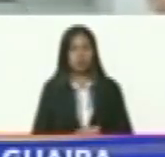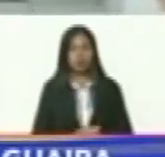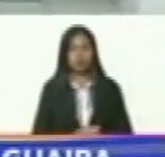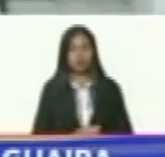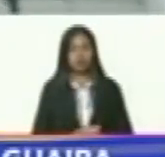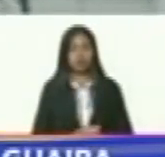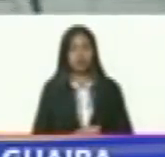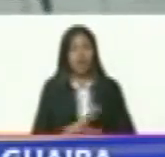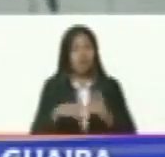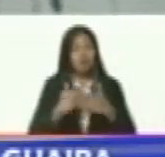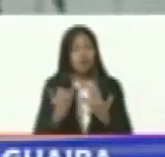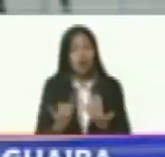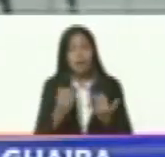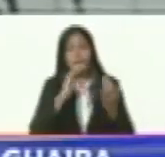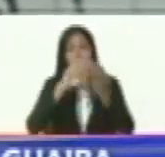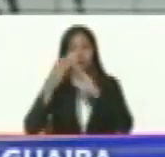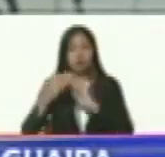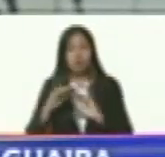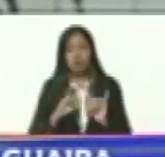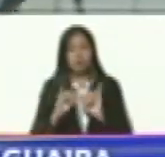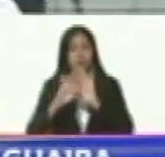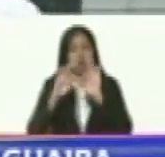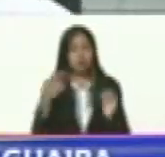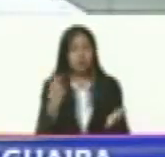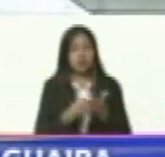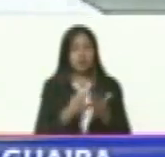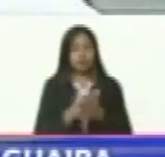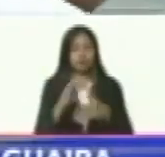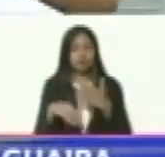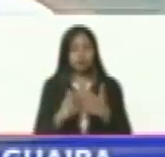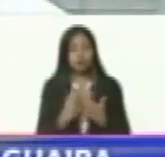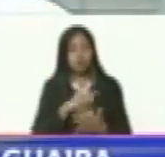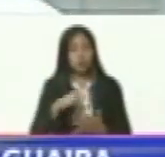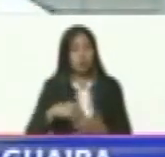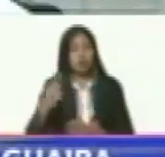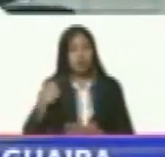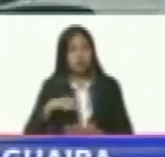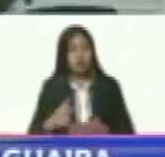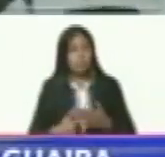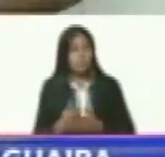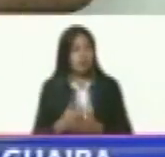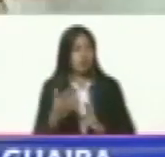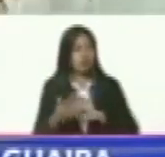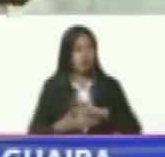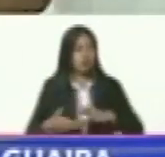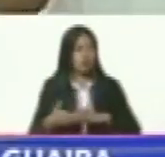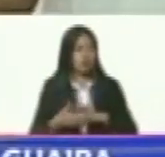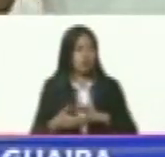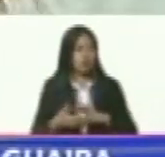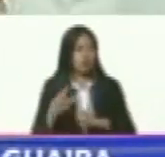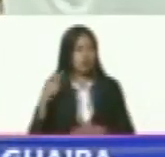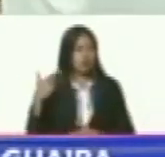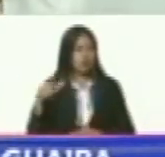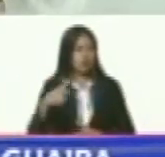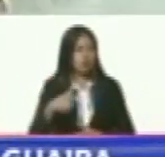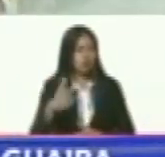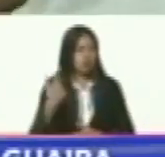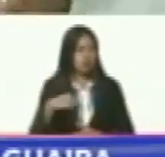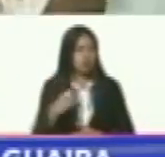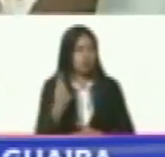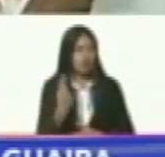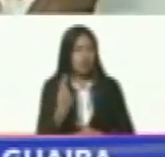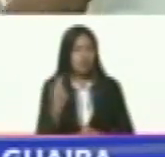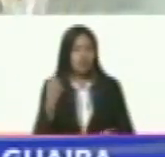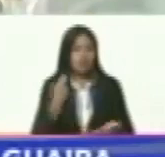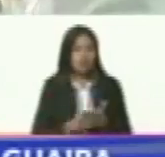encadenamiento productivo hasta ahora va bien con este financiamiento que nos da. Aún tenemos, lógicamente, falla, nos falta todo el tema del transporte para que ahora este